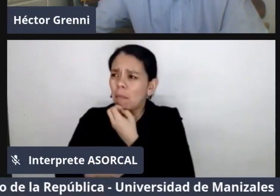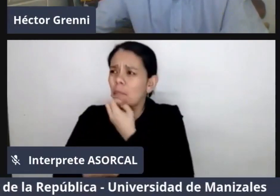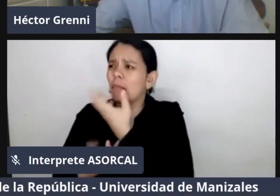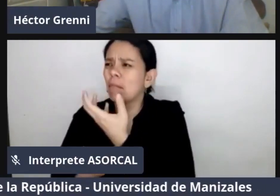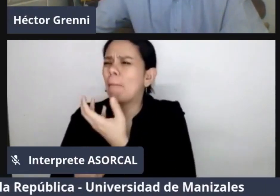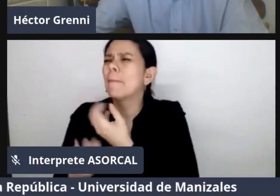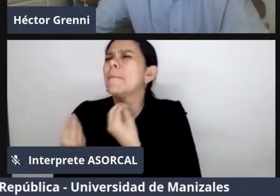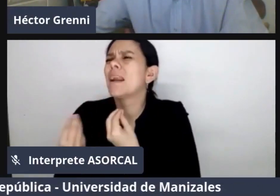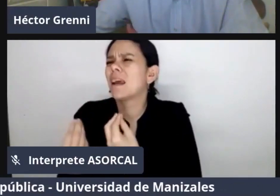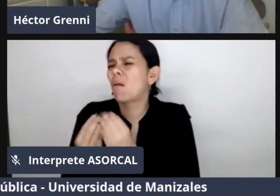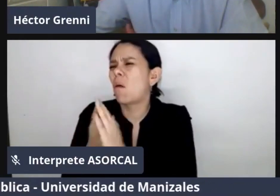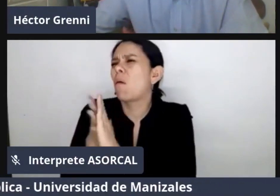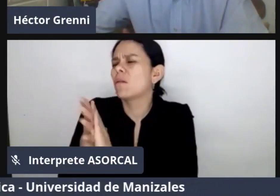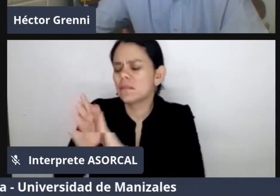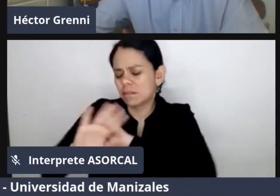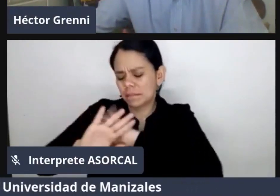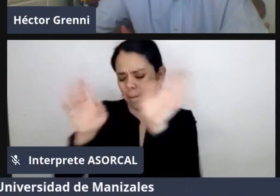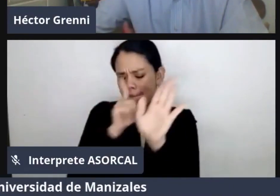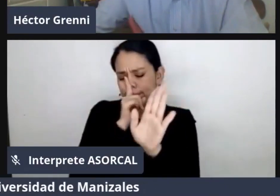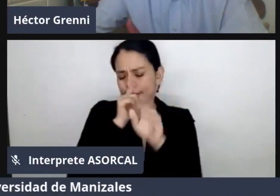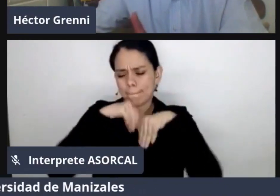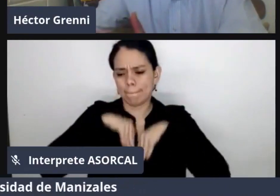comunicación social más